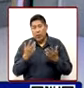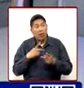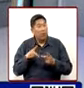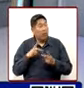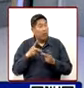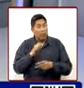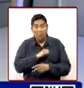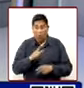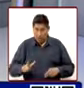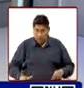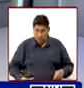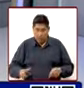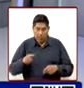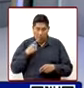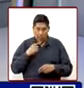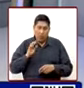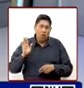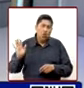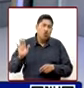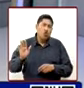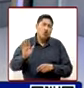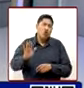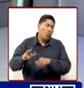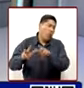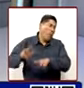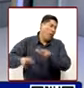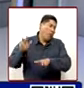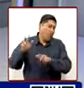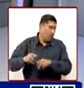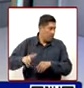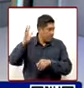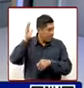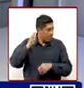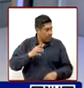para el alcalde lo hemos escuchado, intransigencia es lo que ha reinado en este